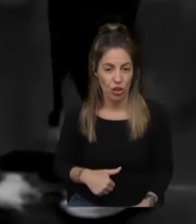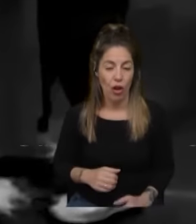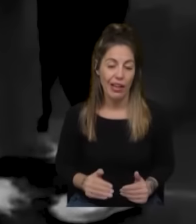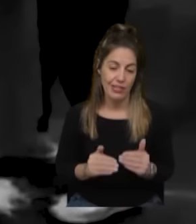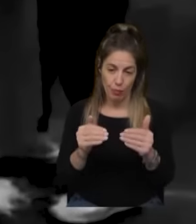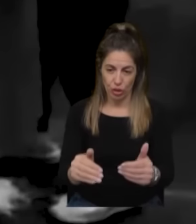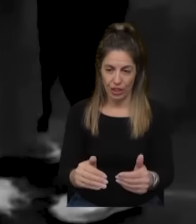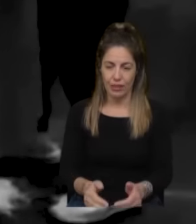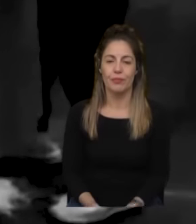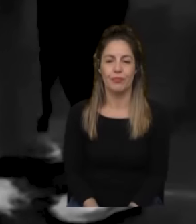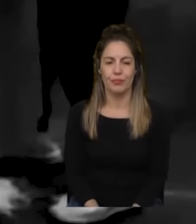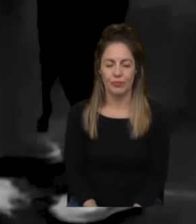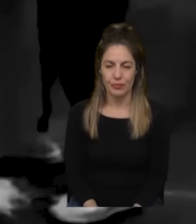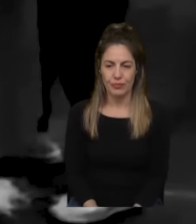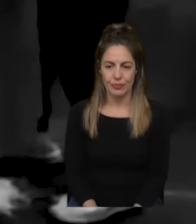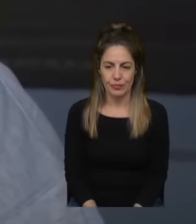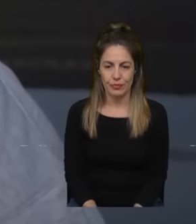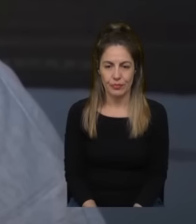postergue.